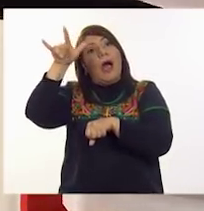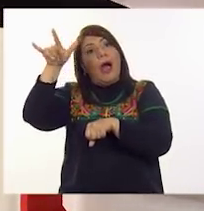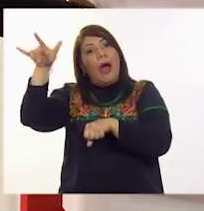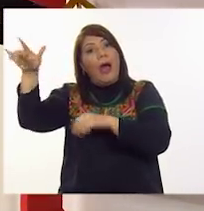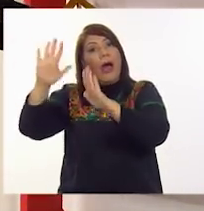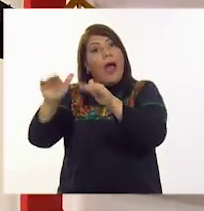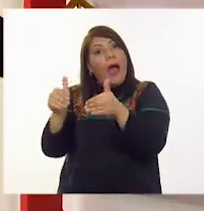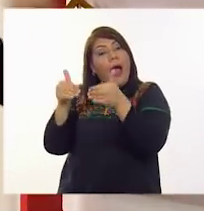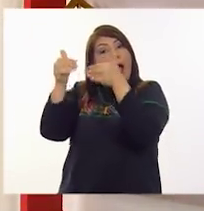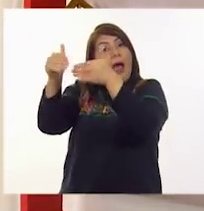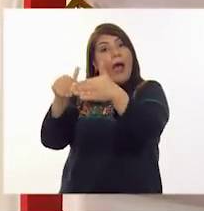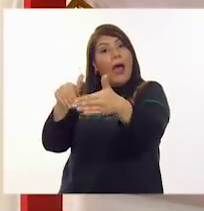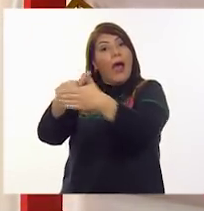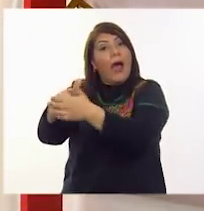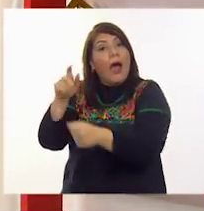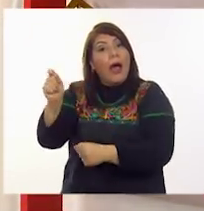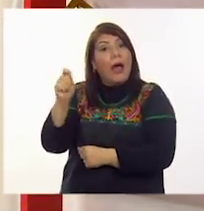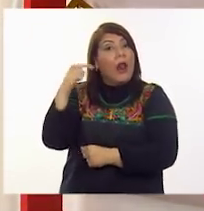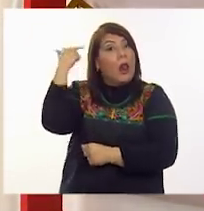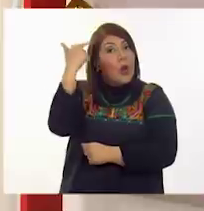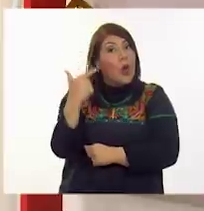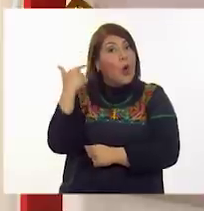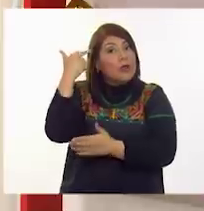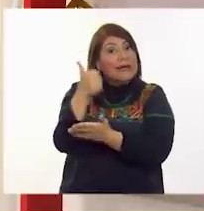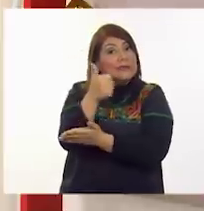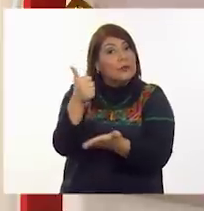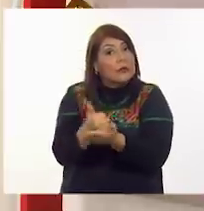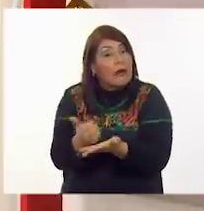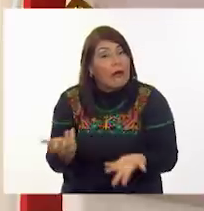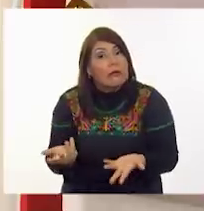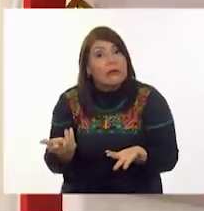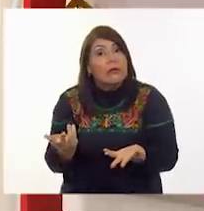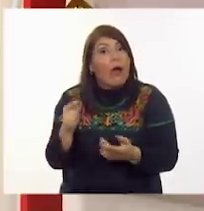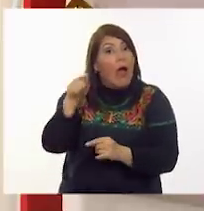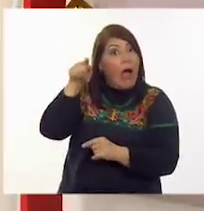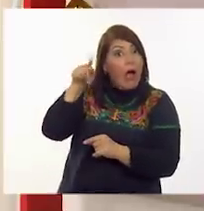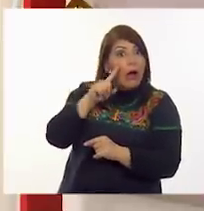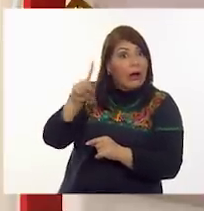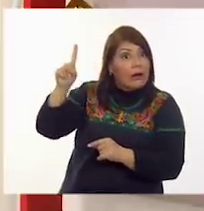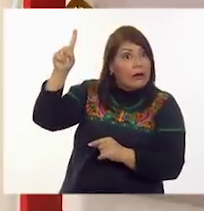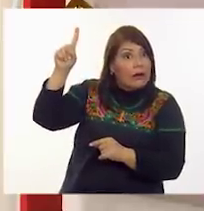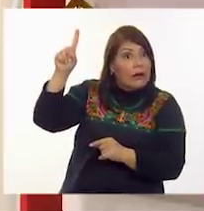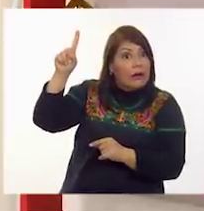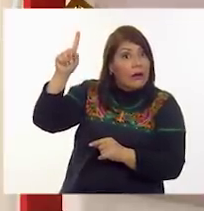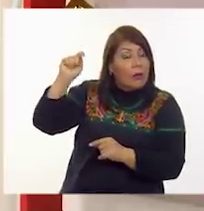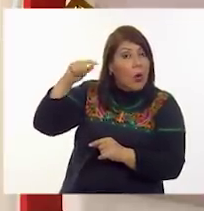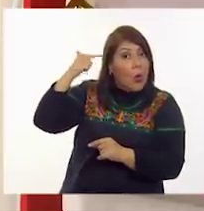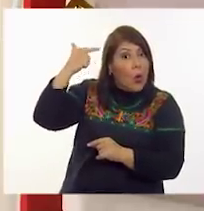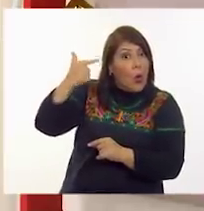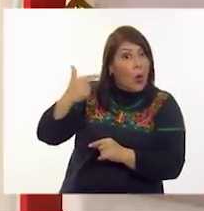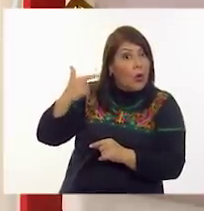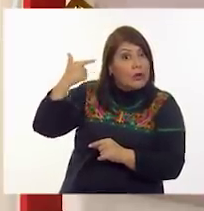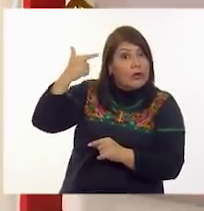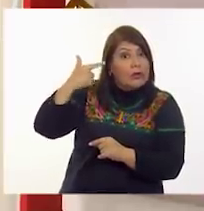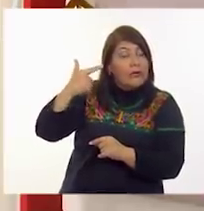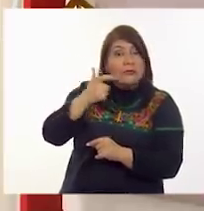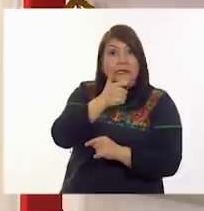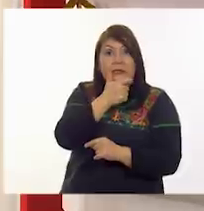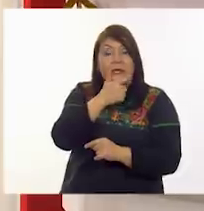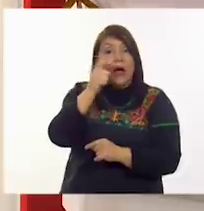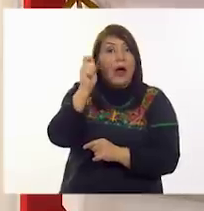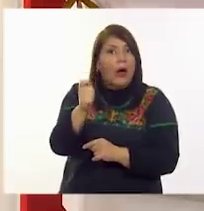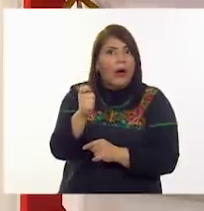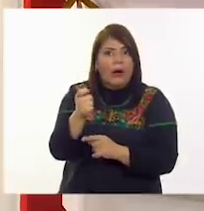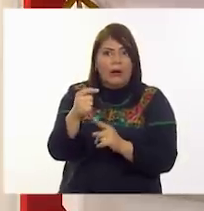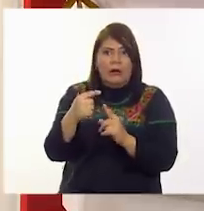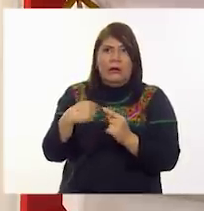de Londres. Y en Londres, ¡oh! Oigan, ¿qué hace una mexicana